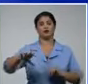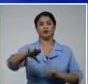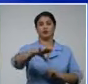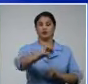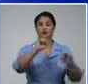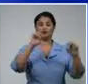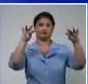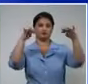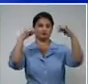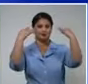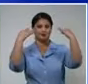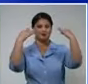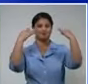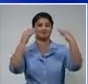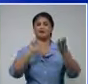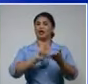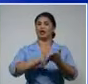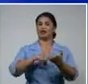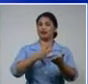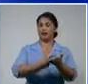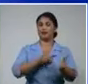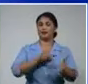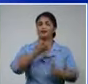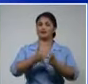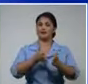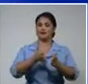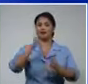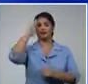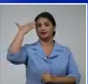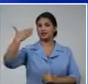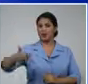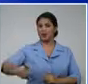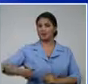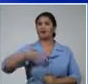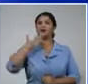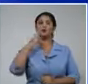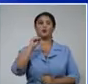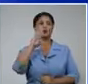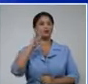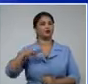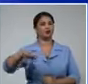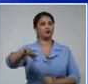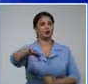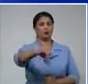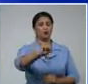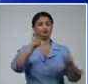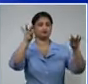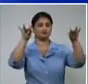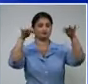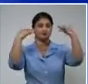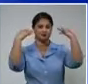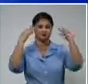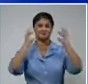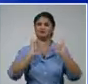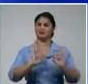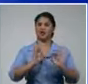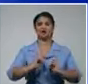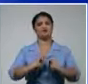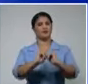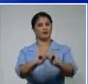transmisión, a la intérprete de lenguas de señas y a todas las personas que le dan continuidad a la información